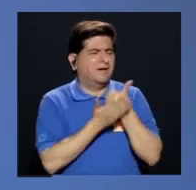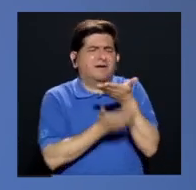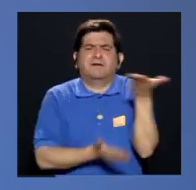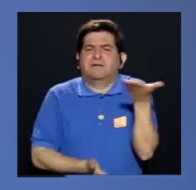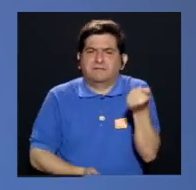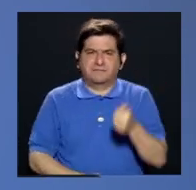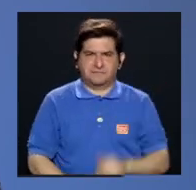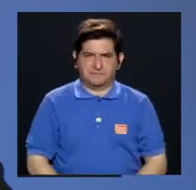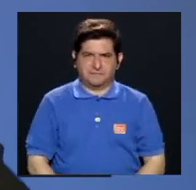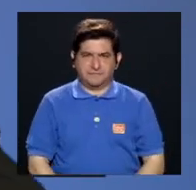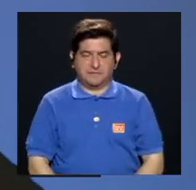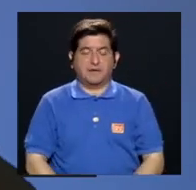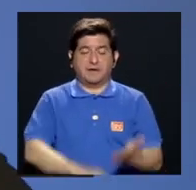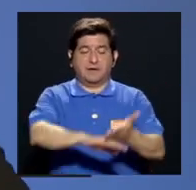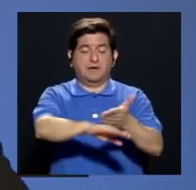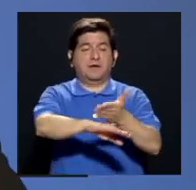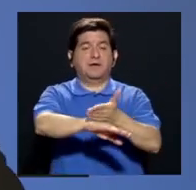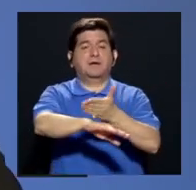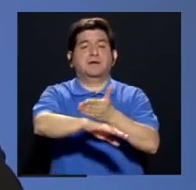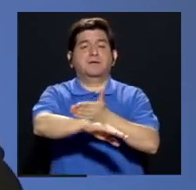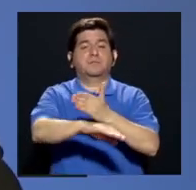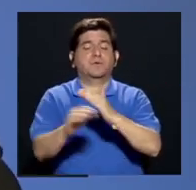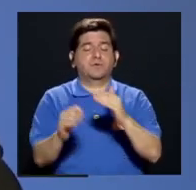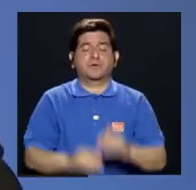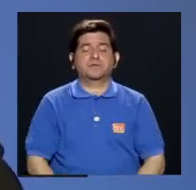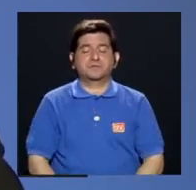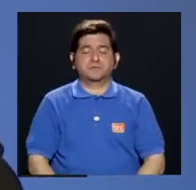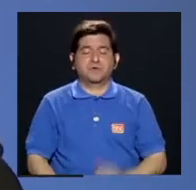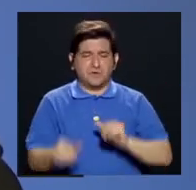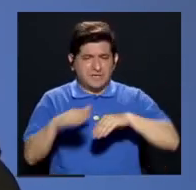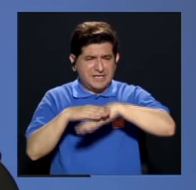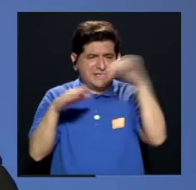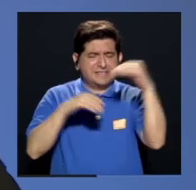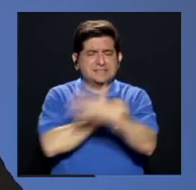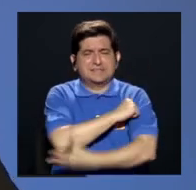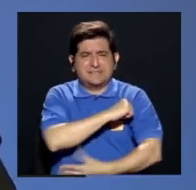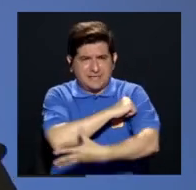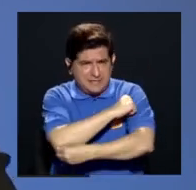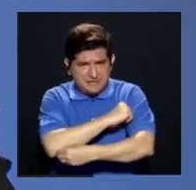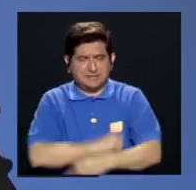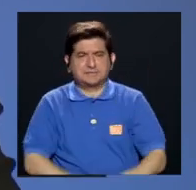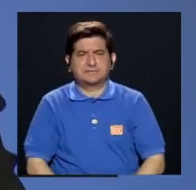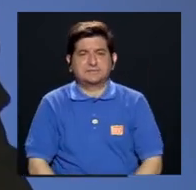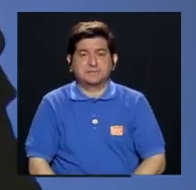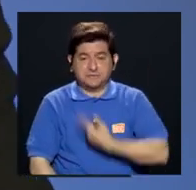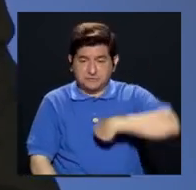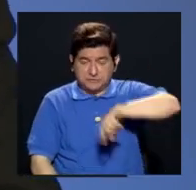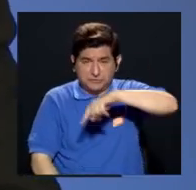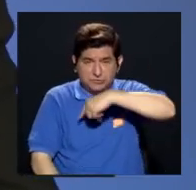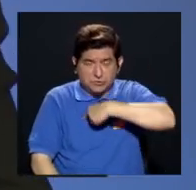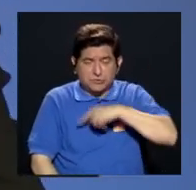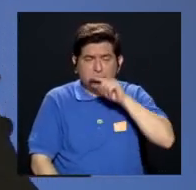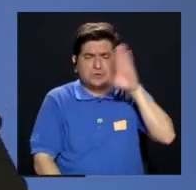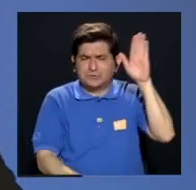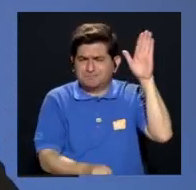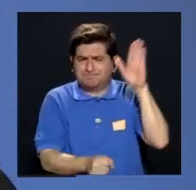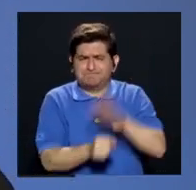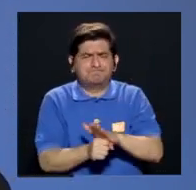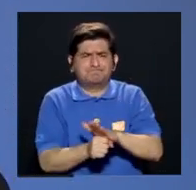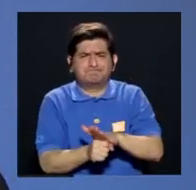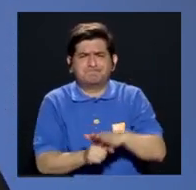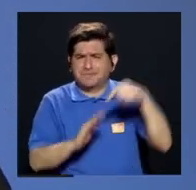contribuyan a la superación de la pobreza. Estamos profundamente